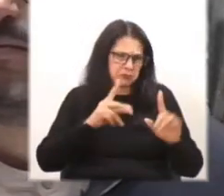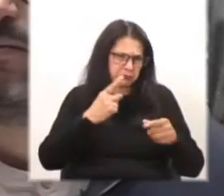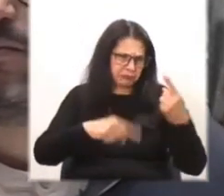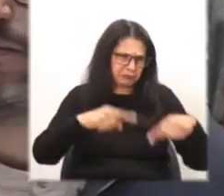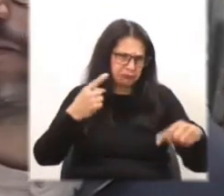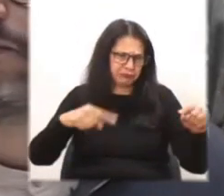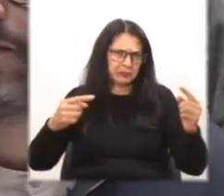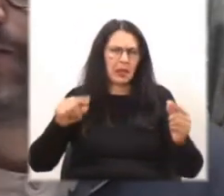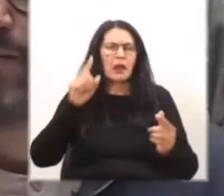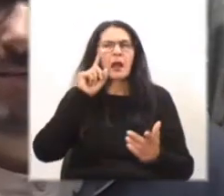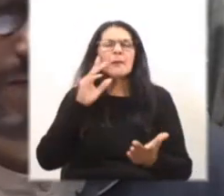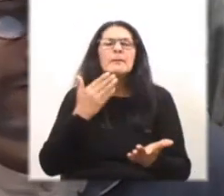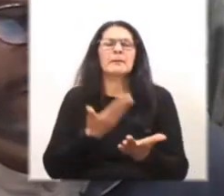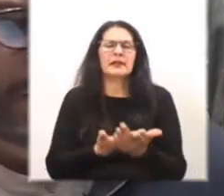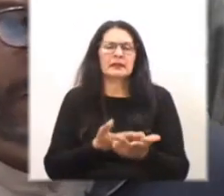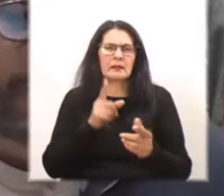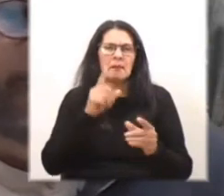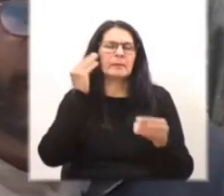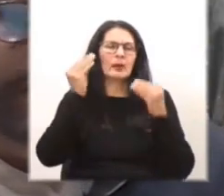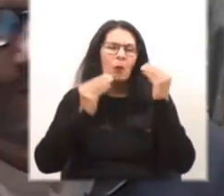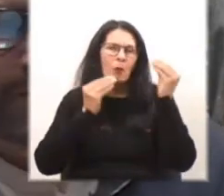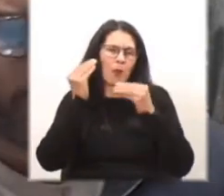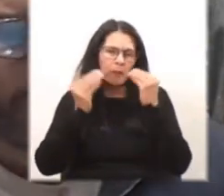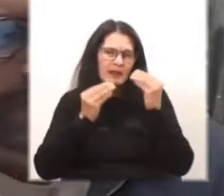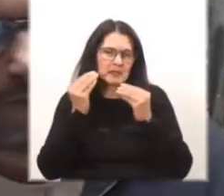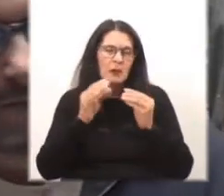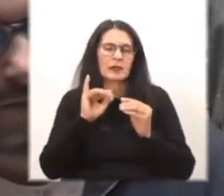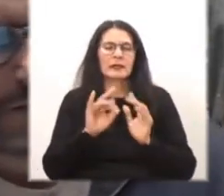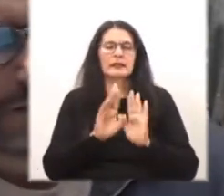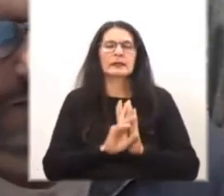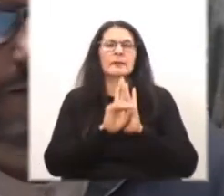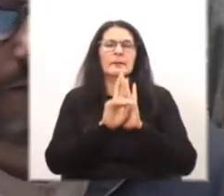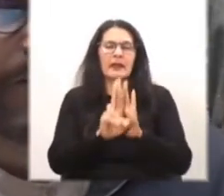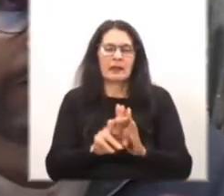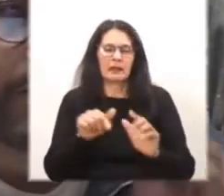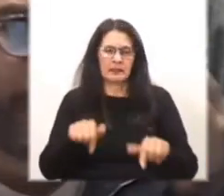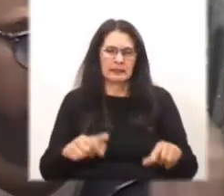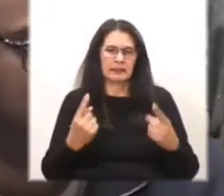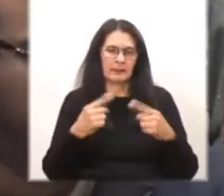a plantearme su preocupación y a respaldar esta interpelación.